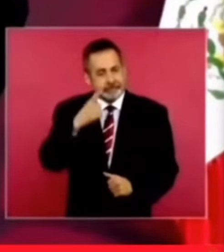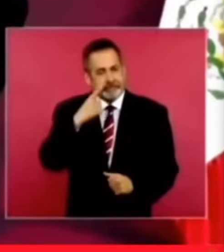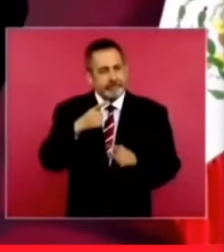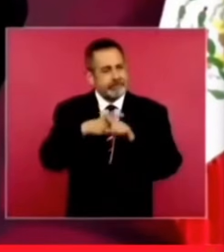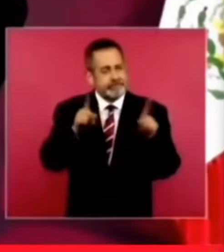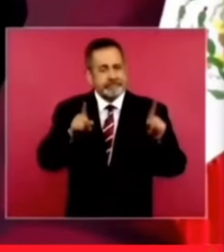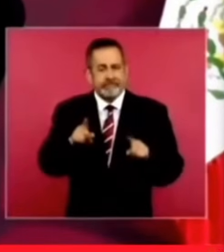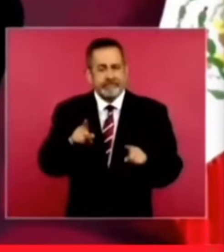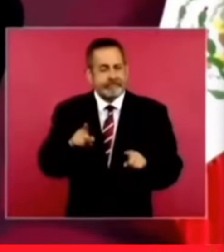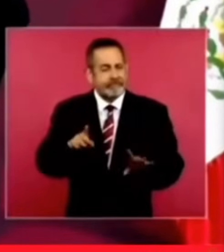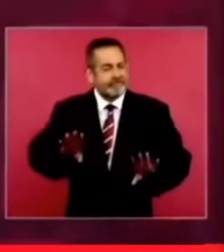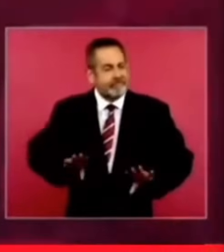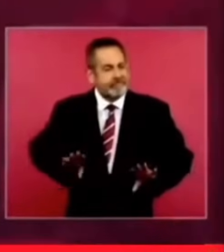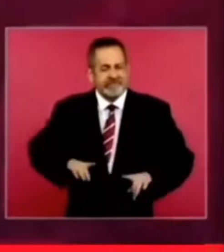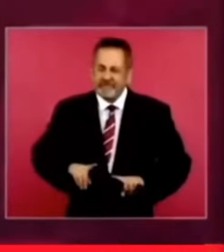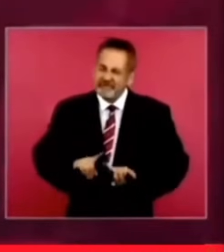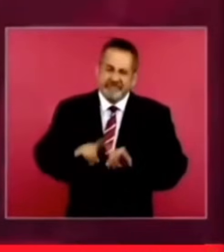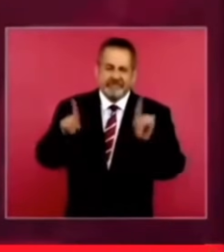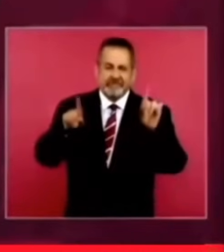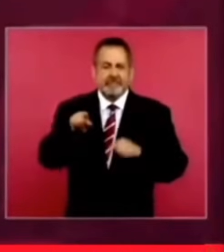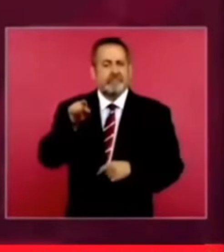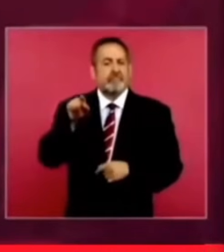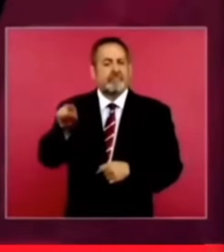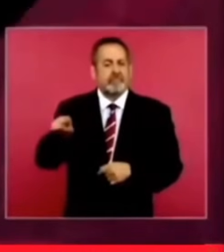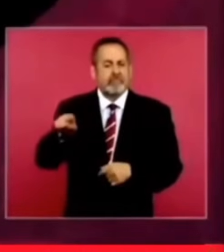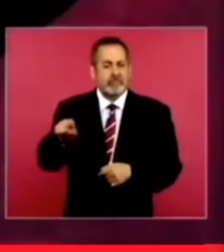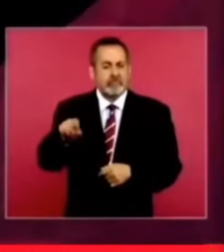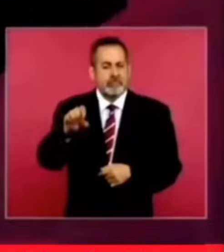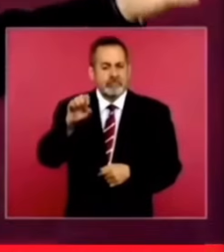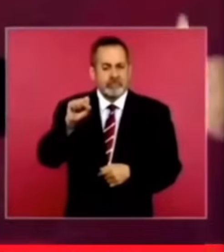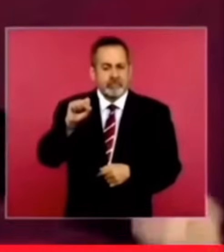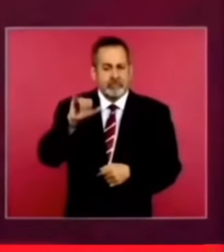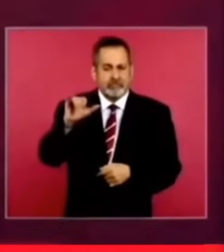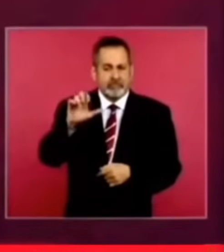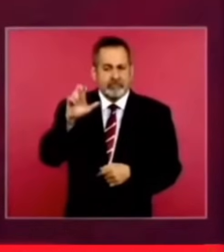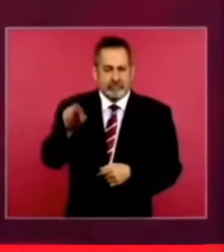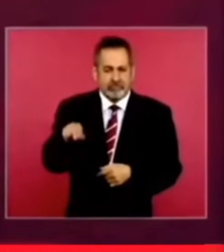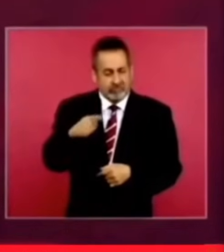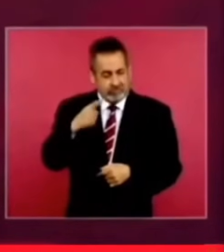Presidenta de la Suprema Corte de Justicia.